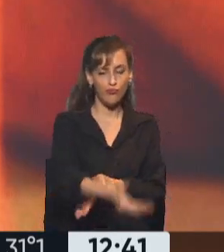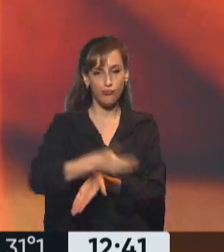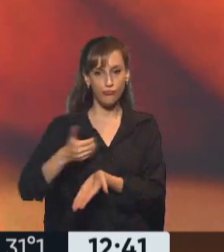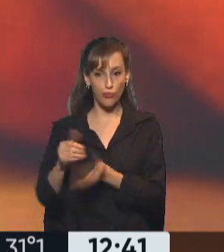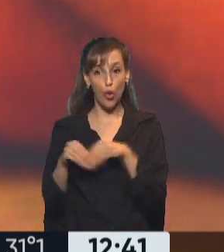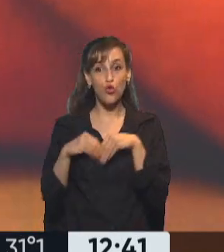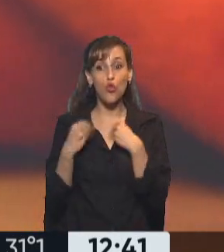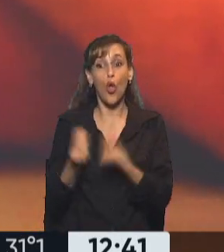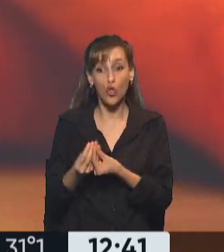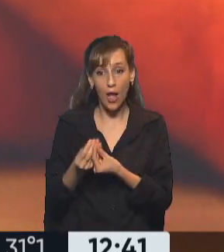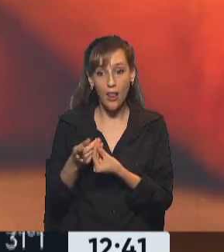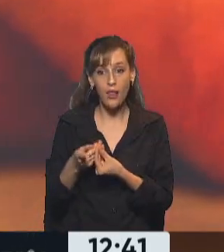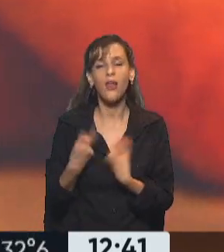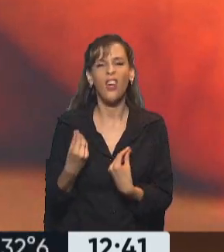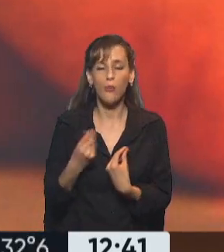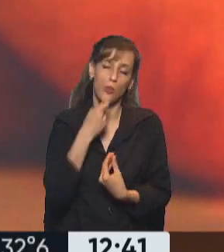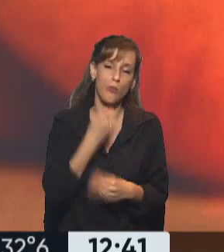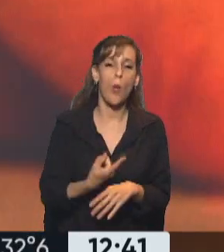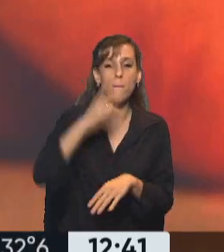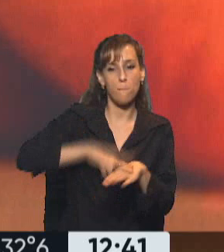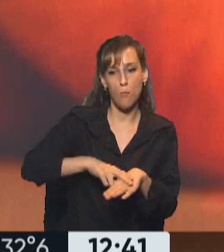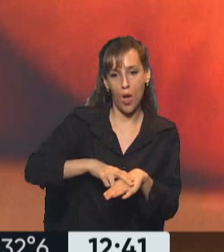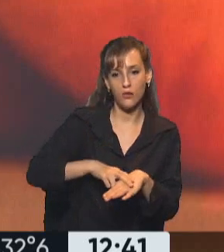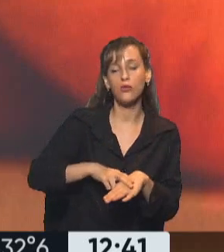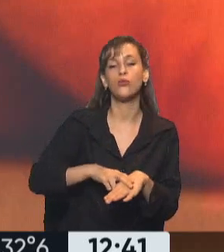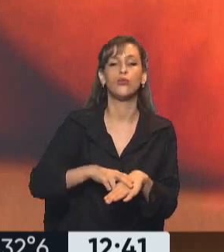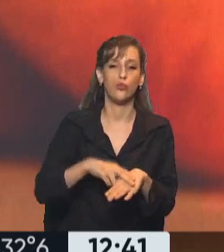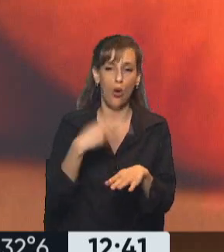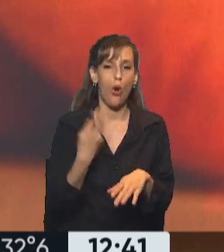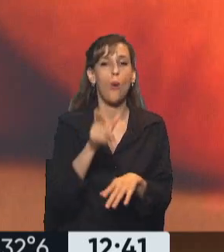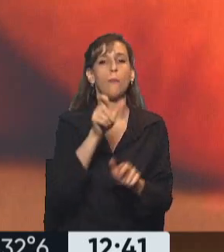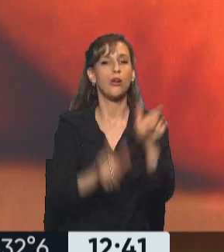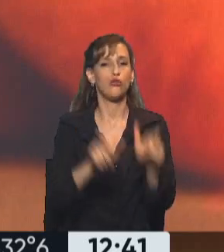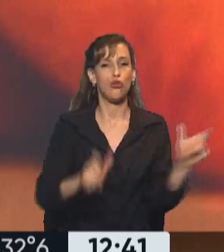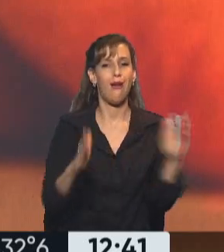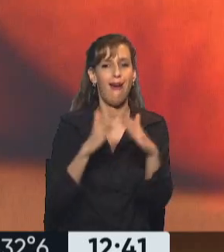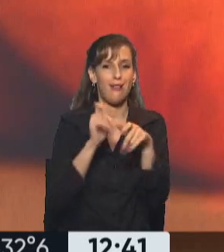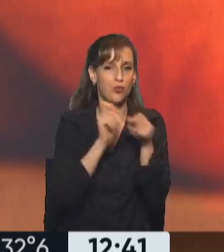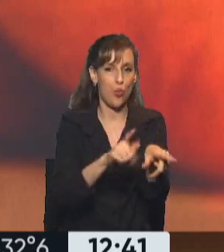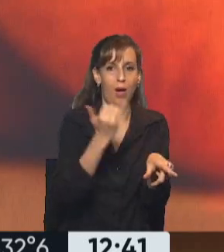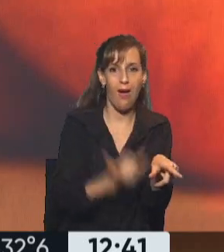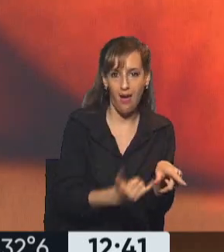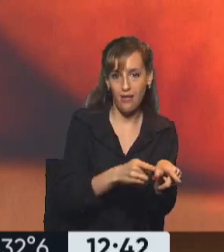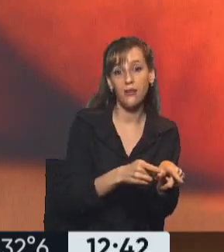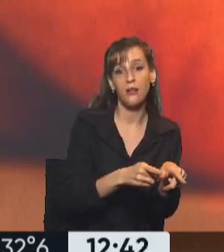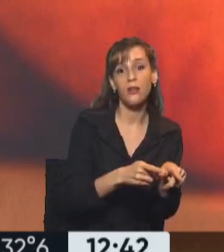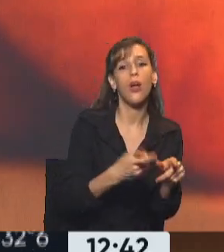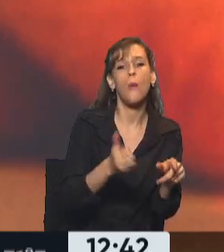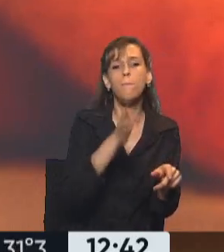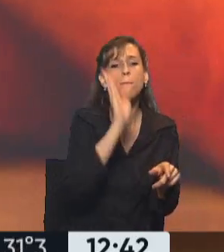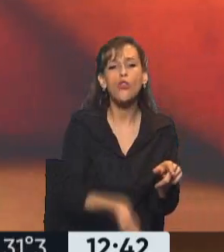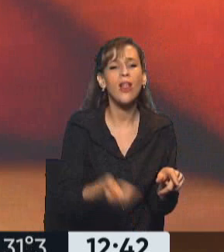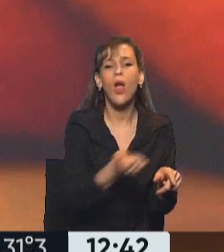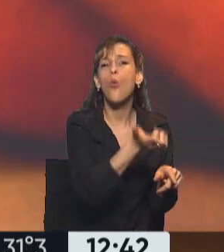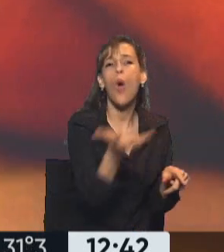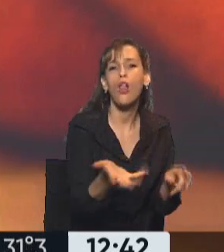cada uno? Es decir, ¿cuánto es un impuesto que se le cobra a los que tienen propiedades? ¿Cuánto explica eso de la recaudación? ¿Cuánto explica, por